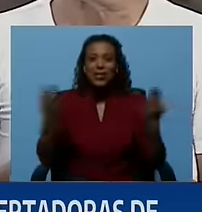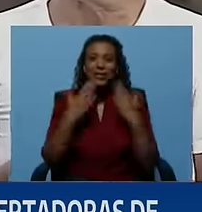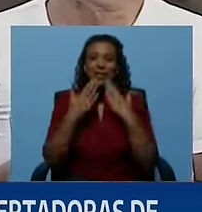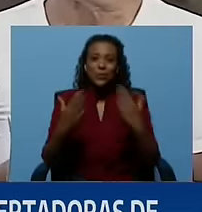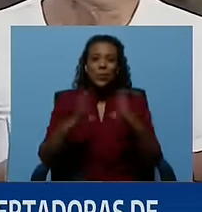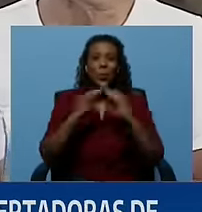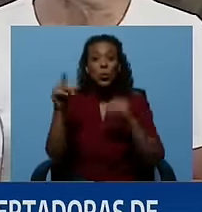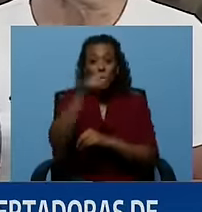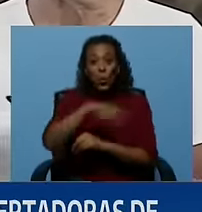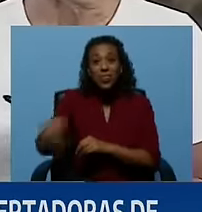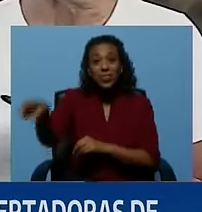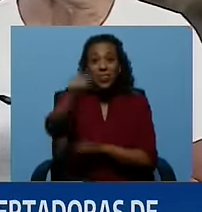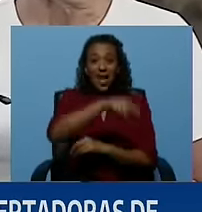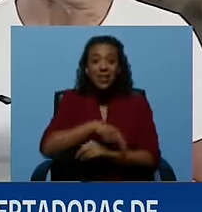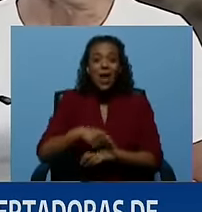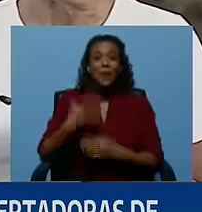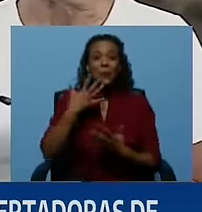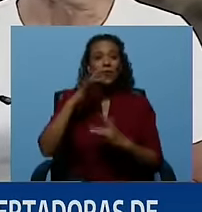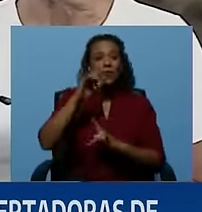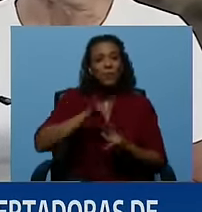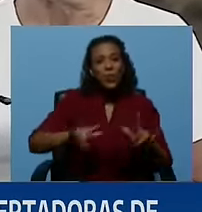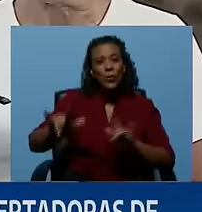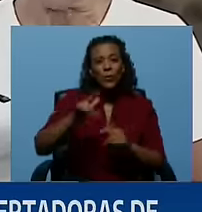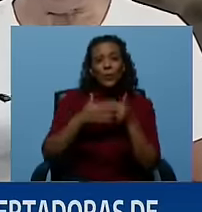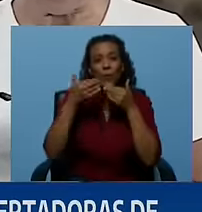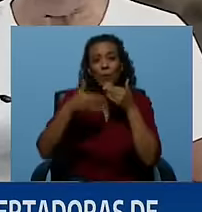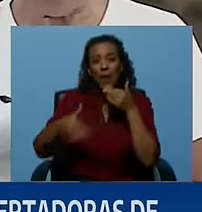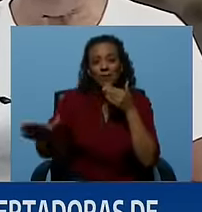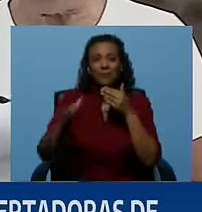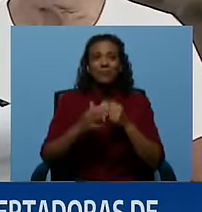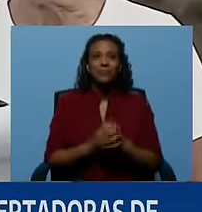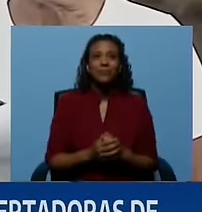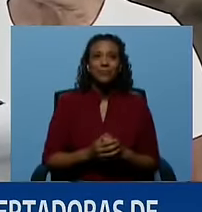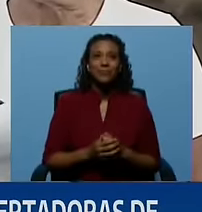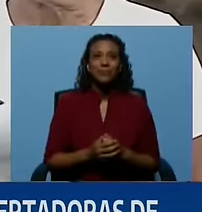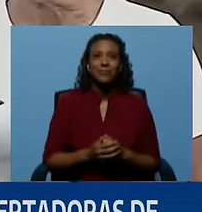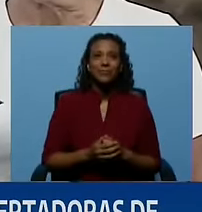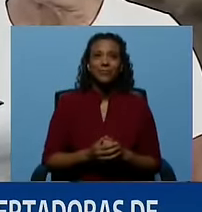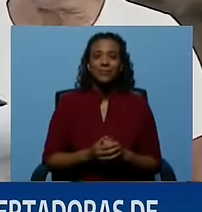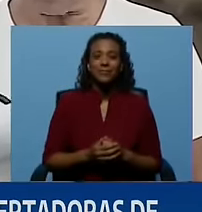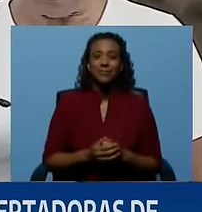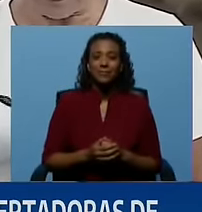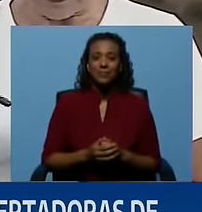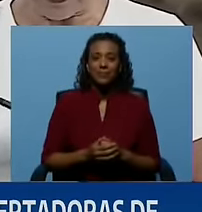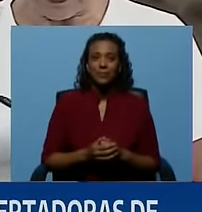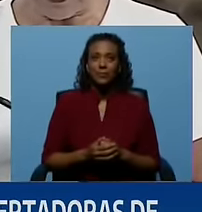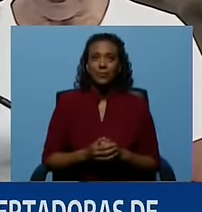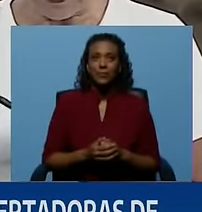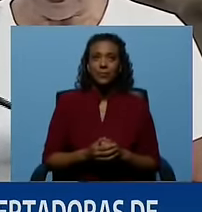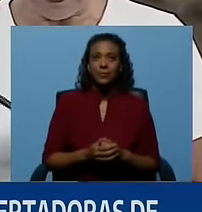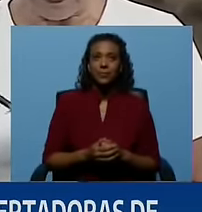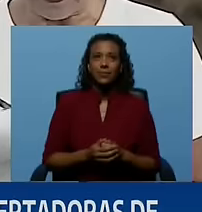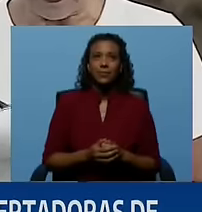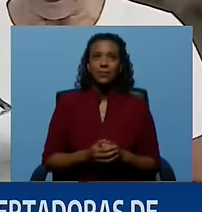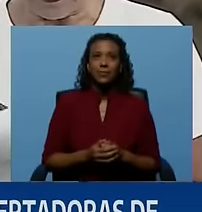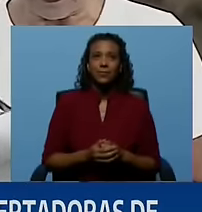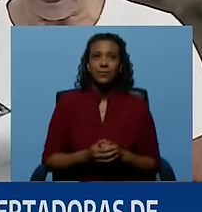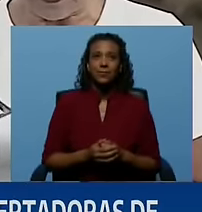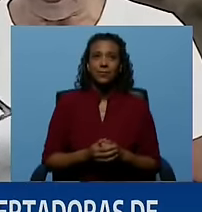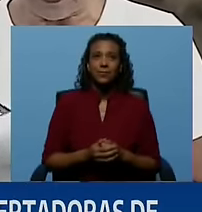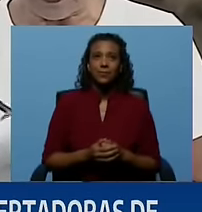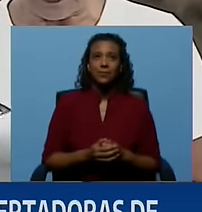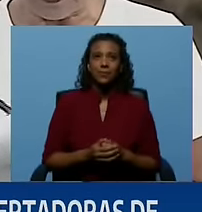Muchas gracias a todos who made this possible. It is the people of Venezuela, the government,